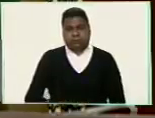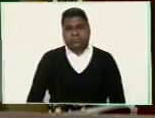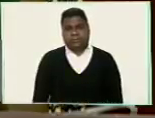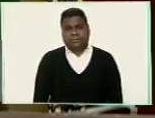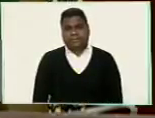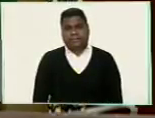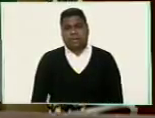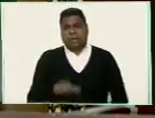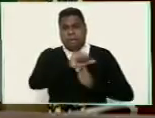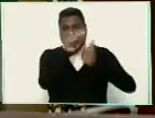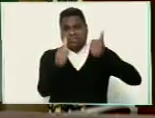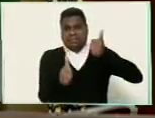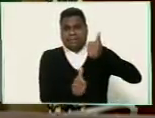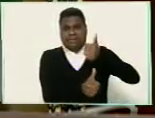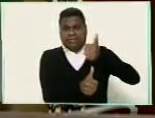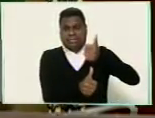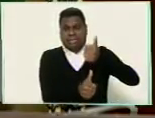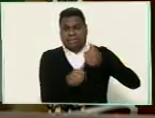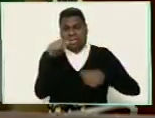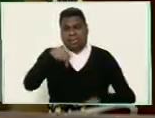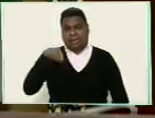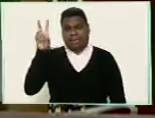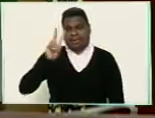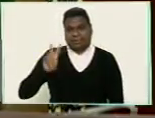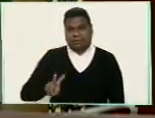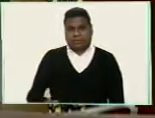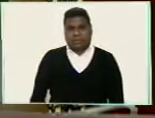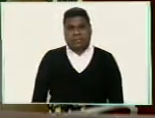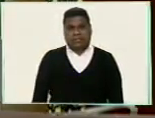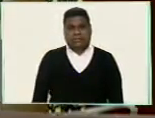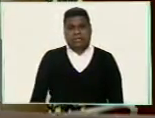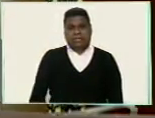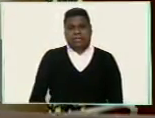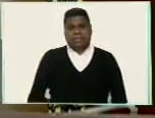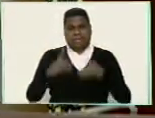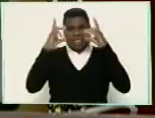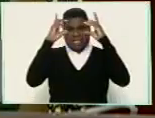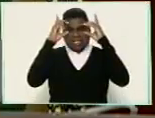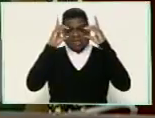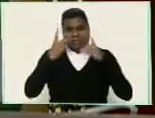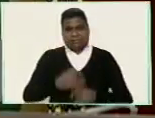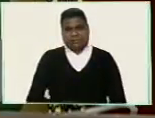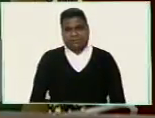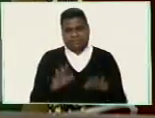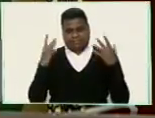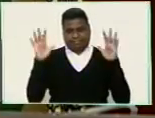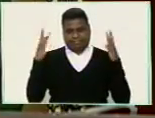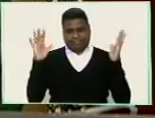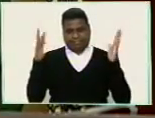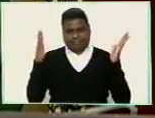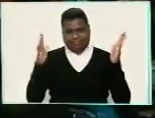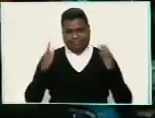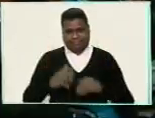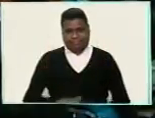Maduro, como vicepresidenta ejecutiva de la República. Estoy hablando de la ciudadana Delcy Rodríguez.